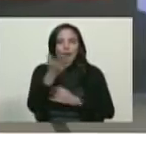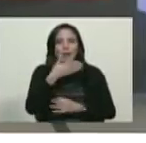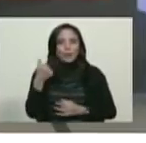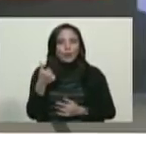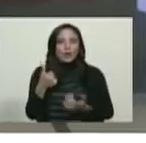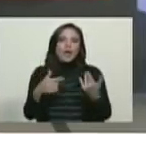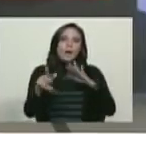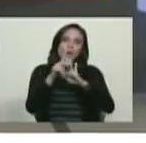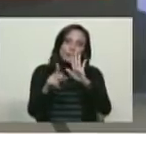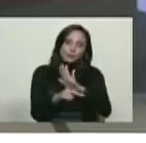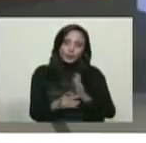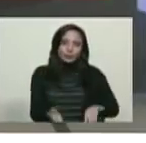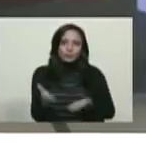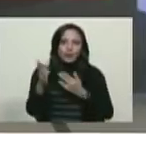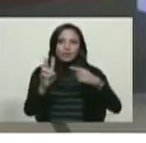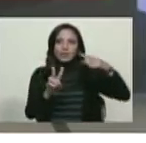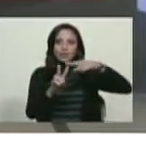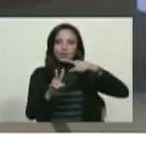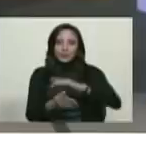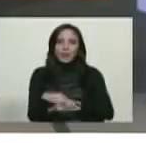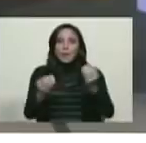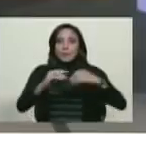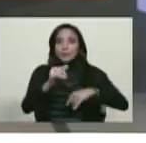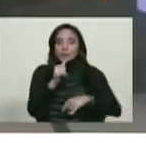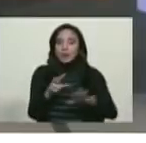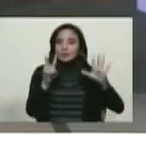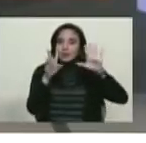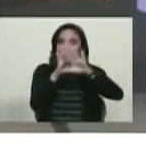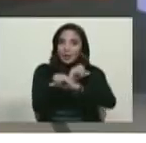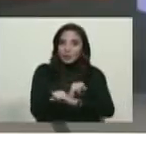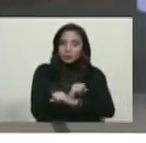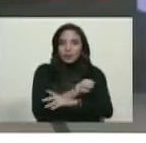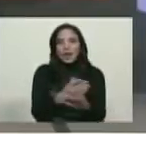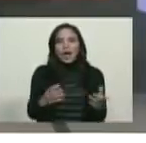con 360 nuestro compañero Boris Castellano y en minutos a las 7 de la noche, El Mundo en Contexto.